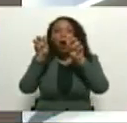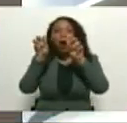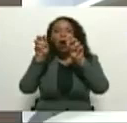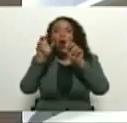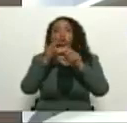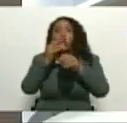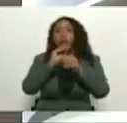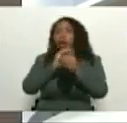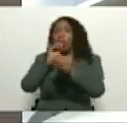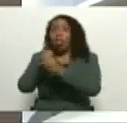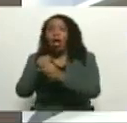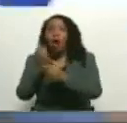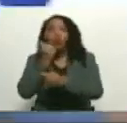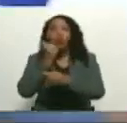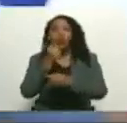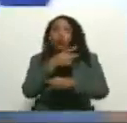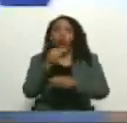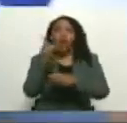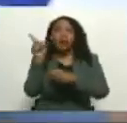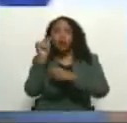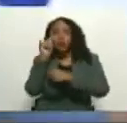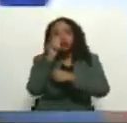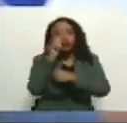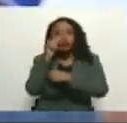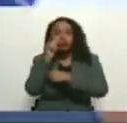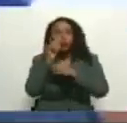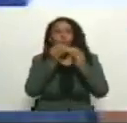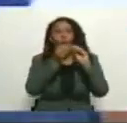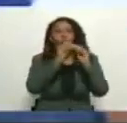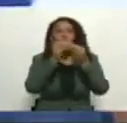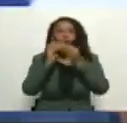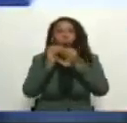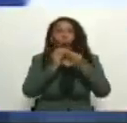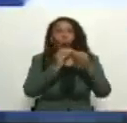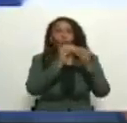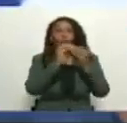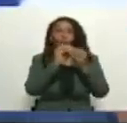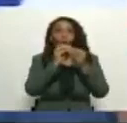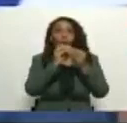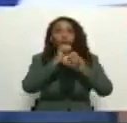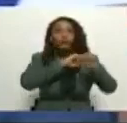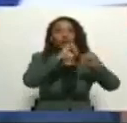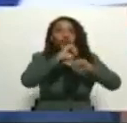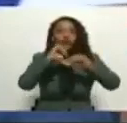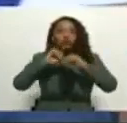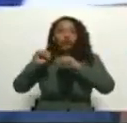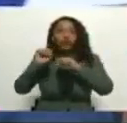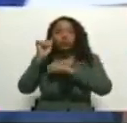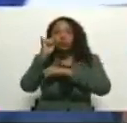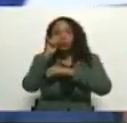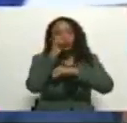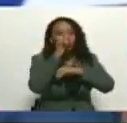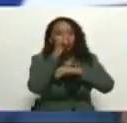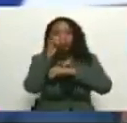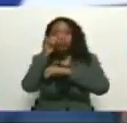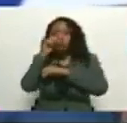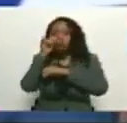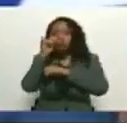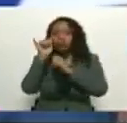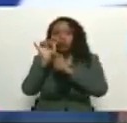invasivo. Correcto. Es una cámara dotada de sensores térmicos y de movimiento, de una cámara y sensores